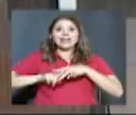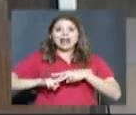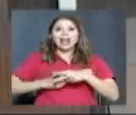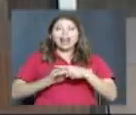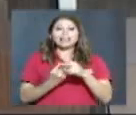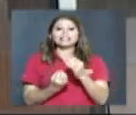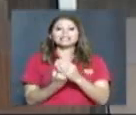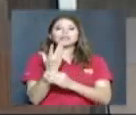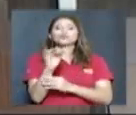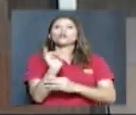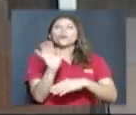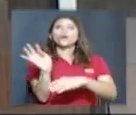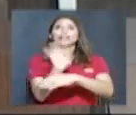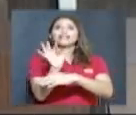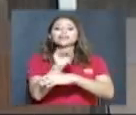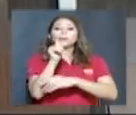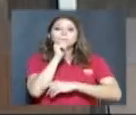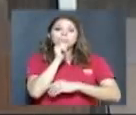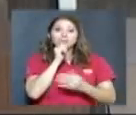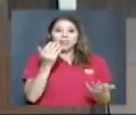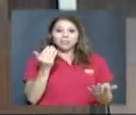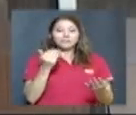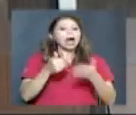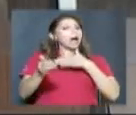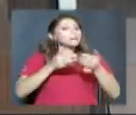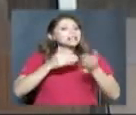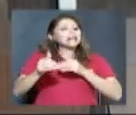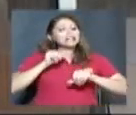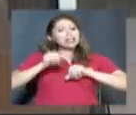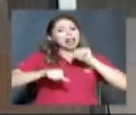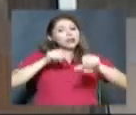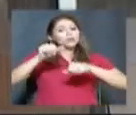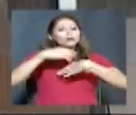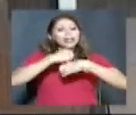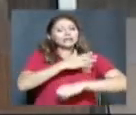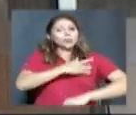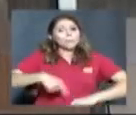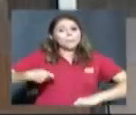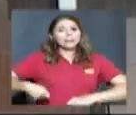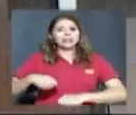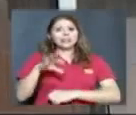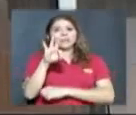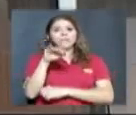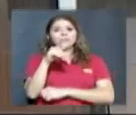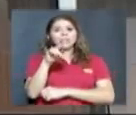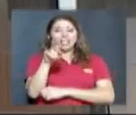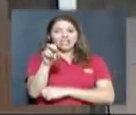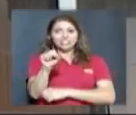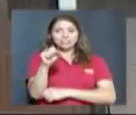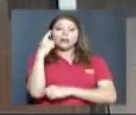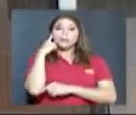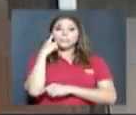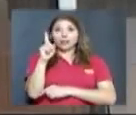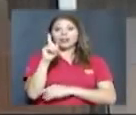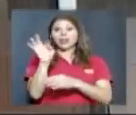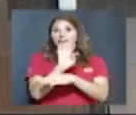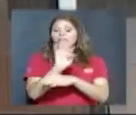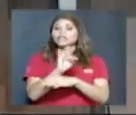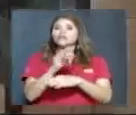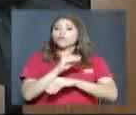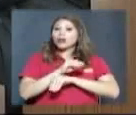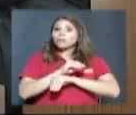de privada, ¿verdad? Que aunque a pesar de la lucha que hizo Figueres al principio, en el año 56, digamos, porque la televisión fuera, y él lo dijo en